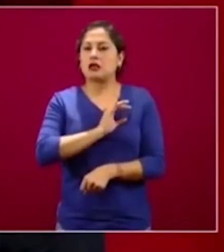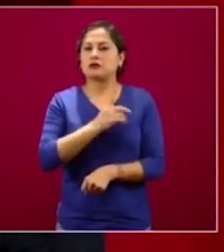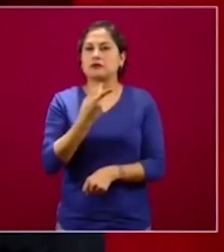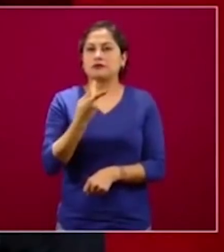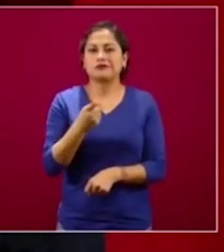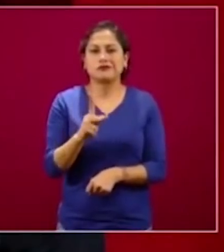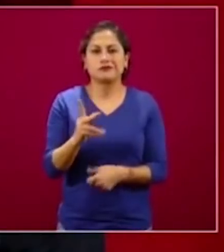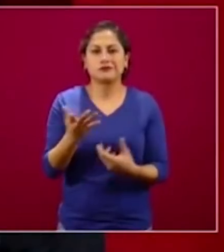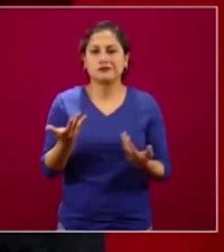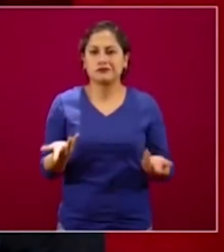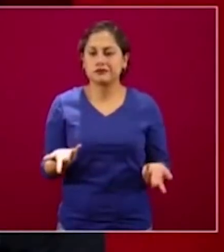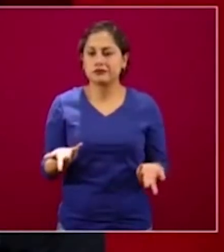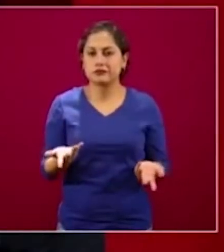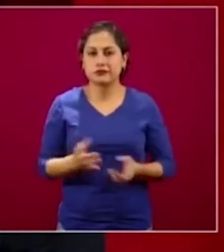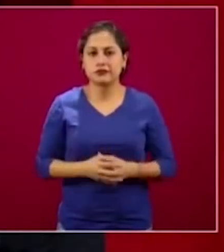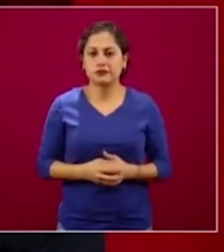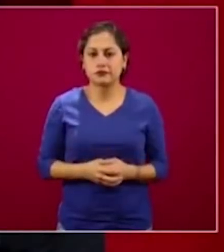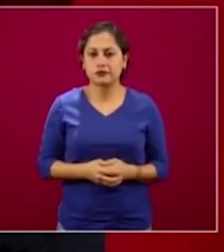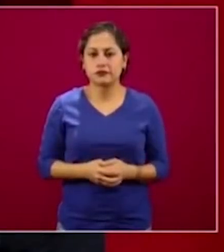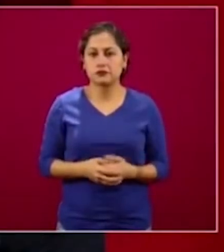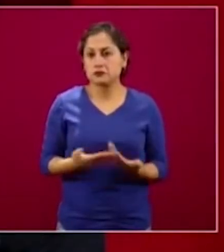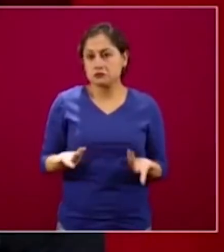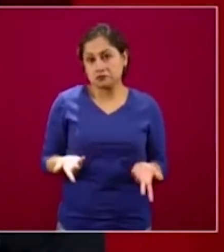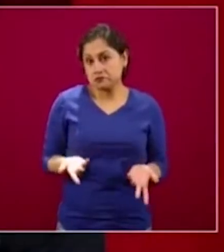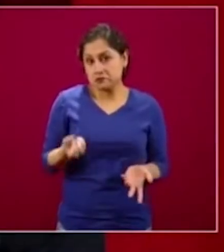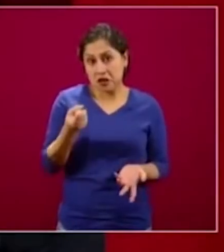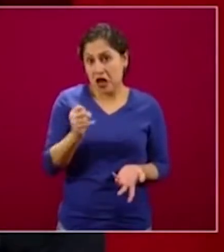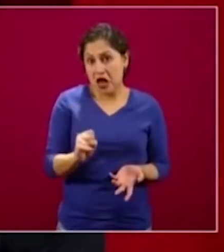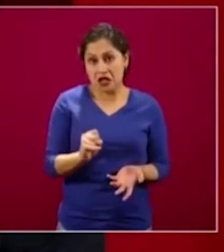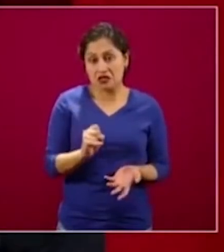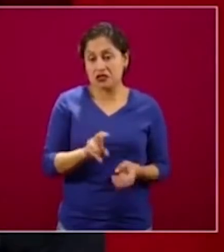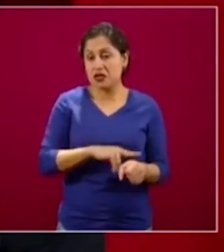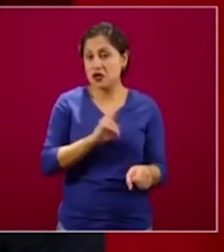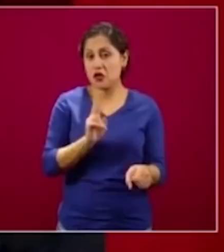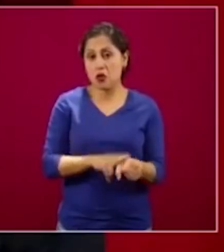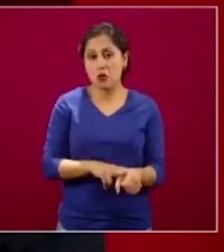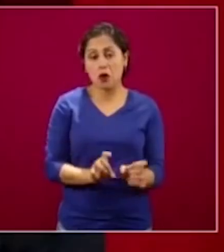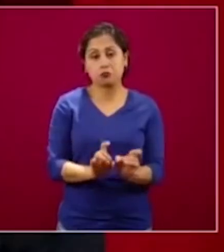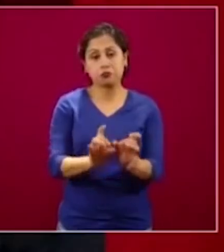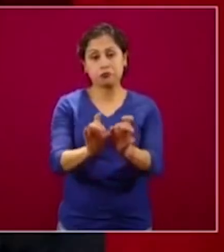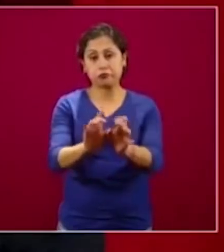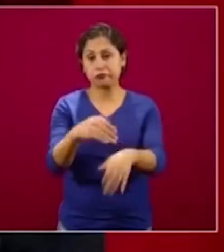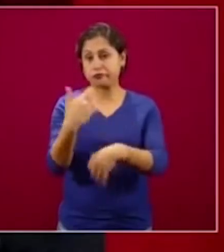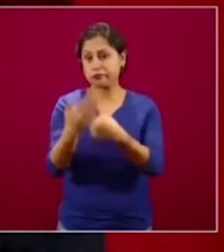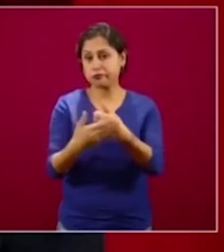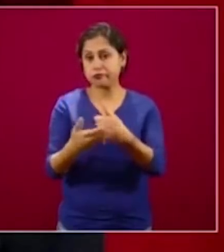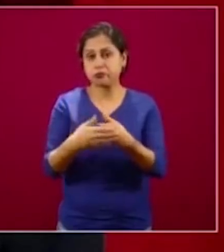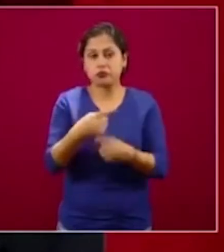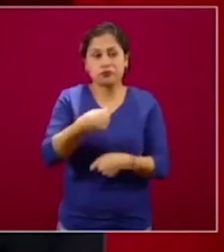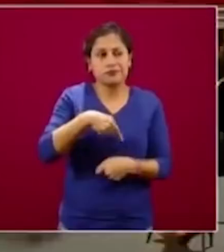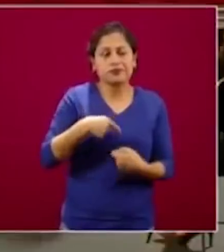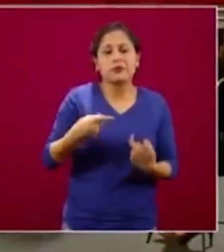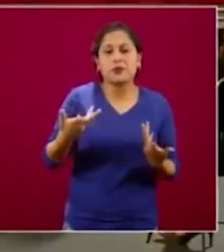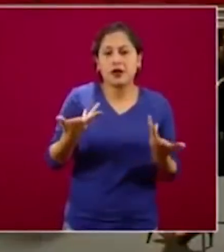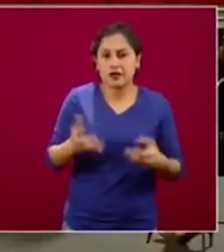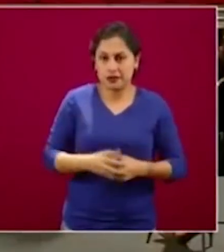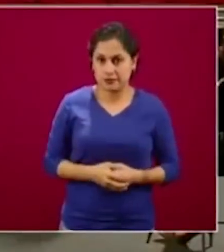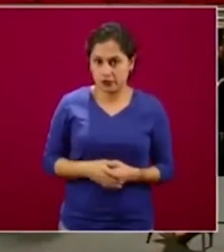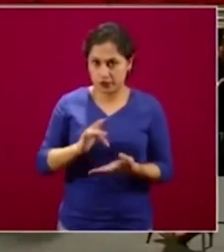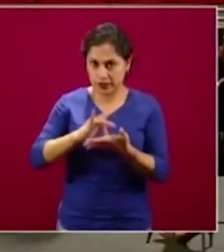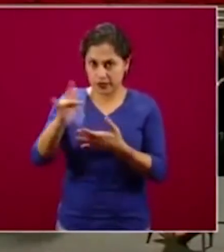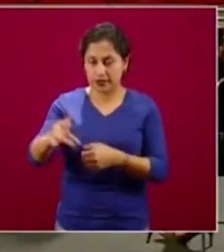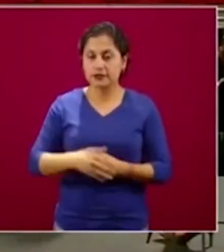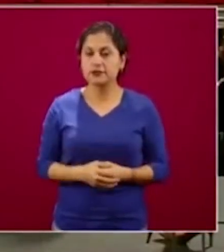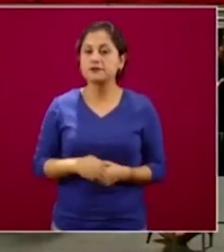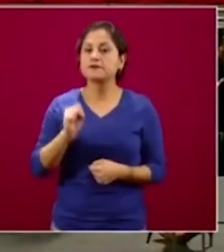es que pues va a seguir pasando desafortunadamente y pues a ver qué podemos hacer. Muchas gracias, doctor. Con mucho gusto, gracias,